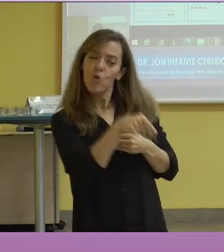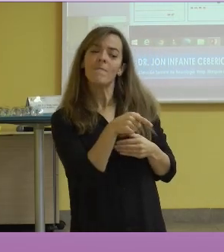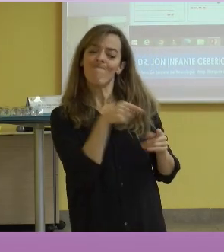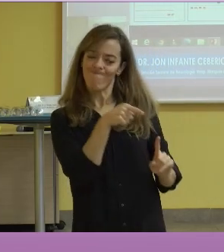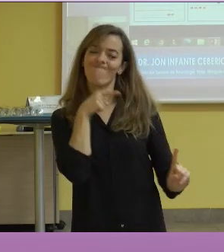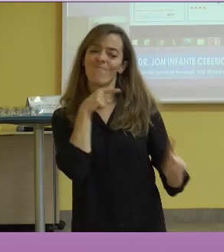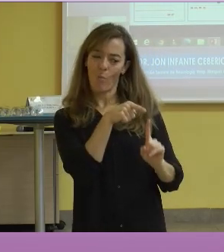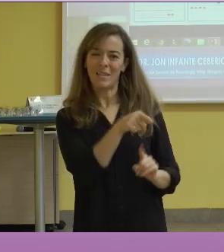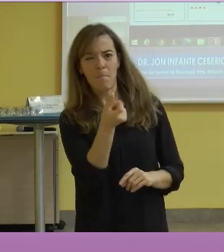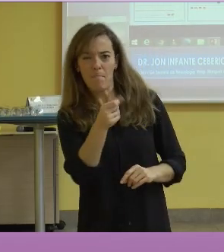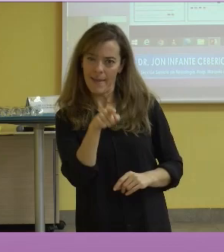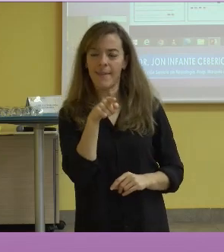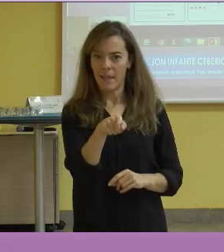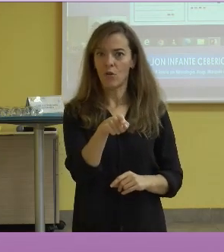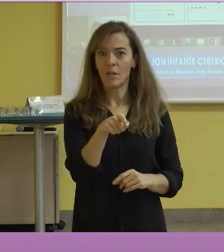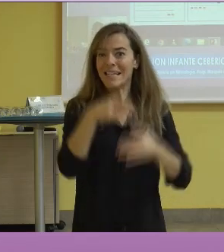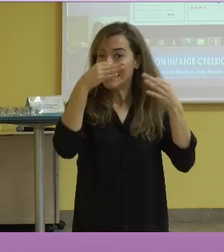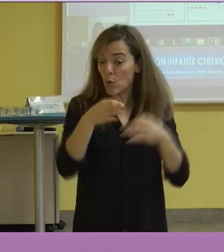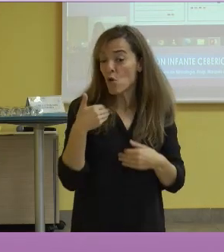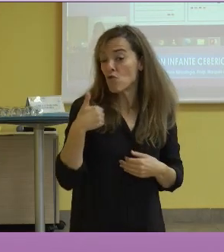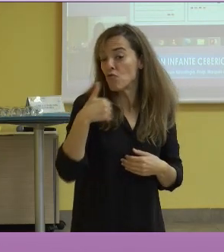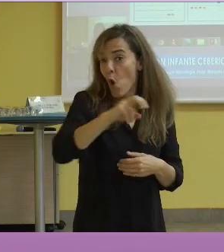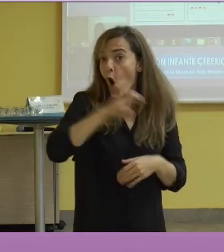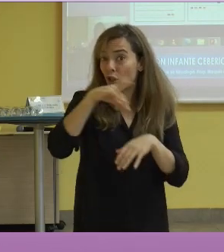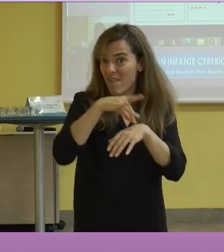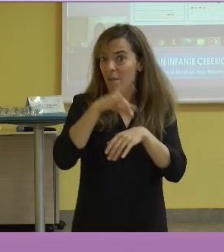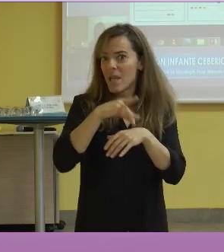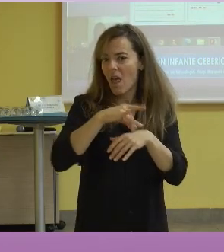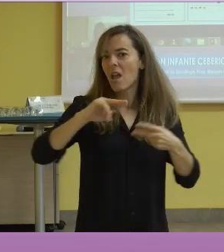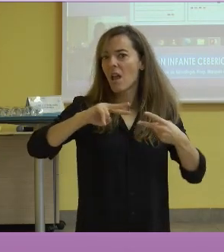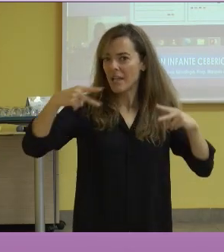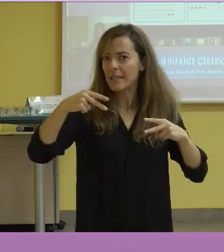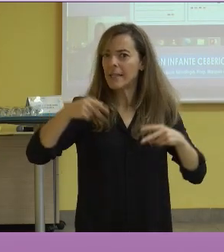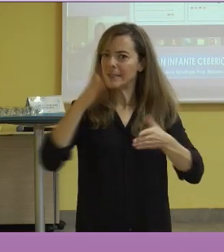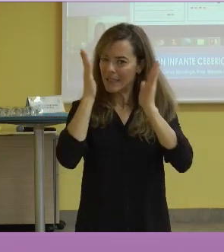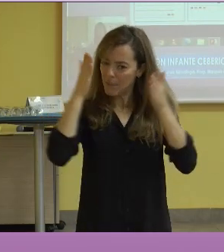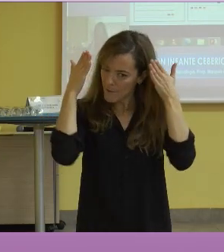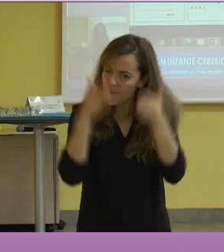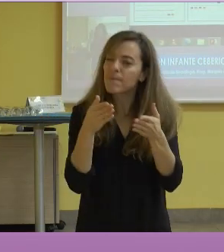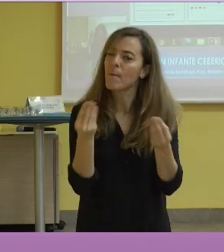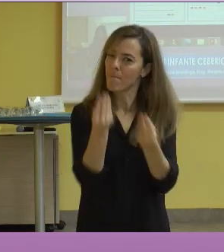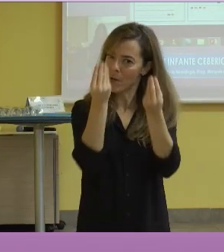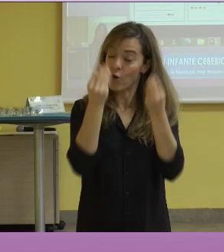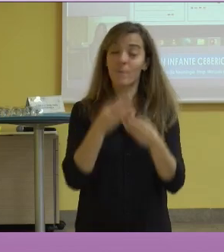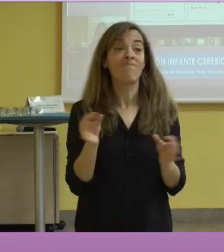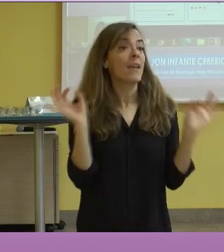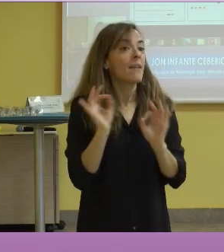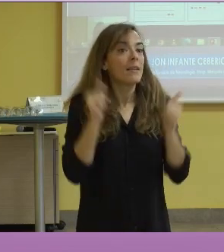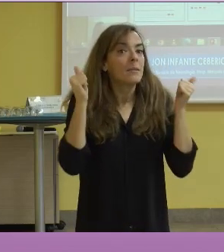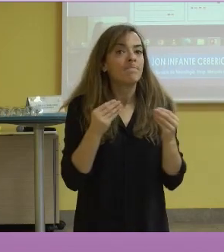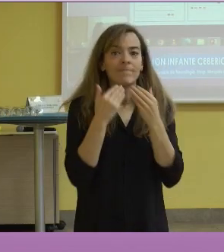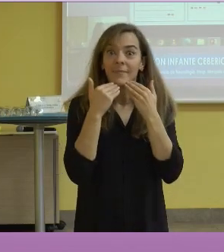muscular espinal pues vendrán muchas otras enfermedades genéticas. Y nada, muchas gracias